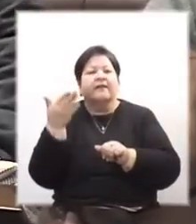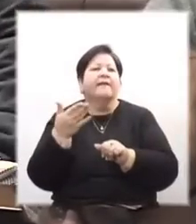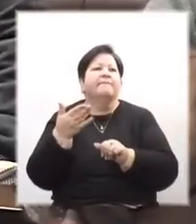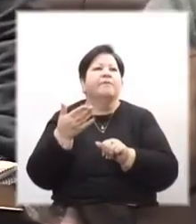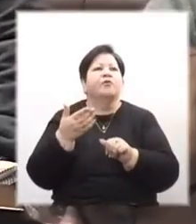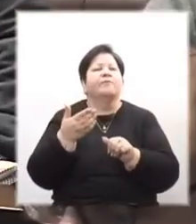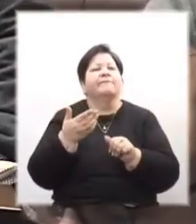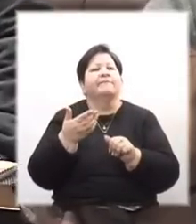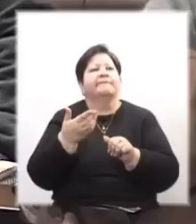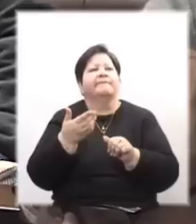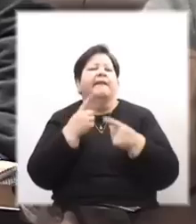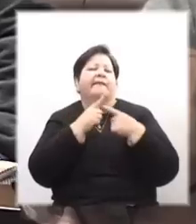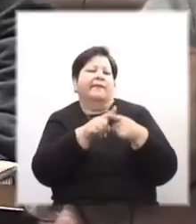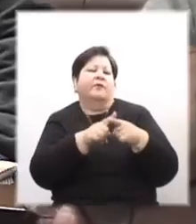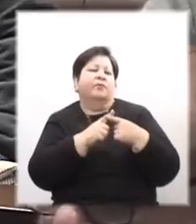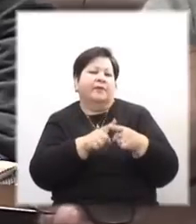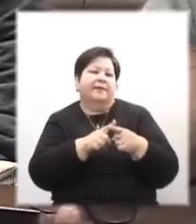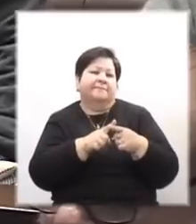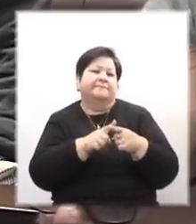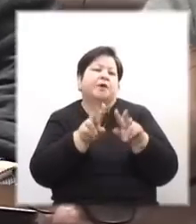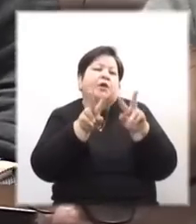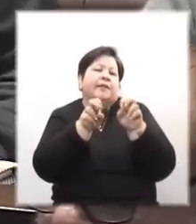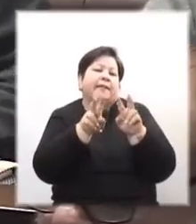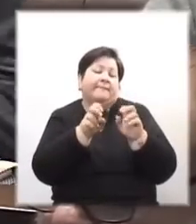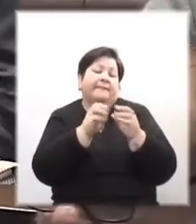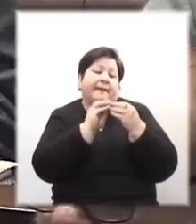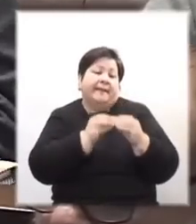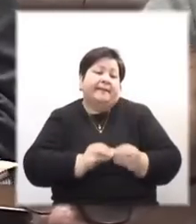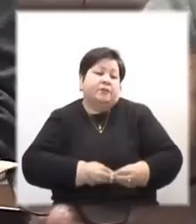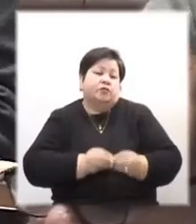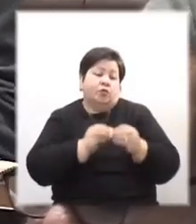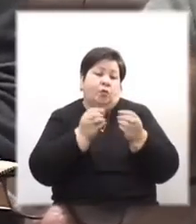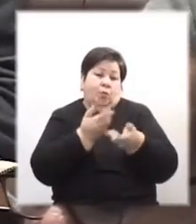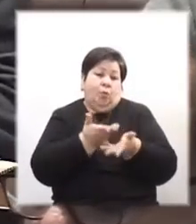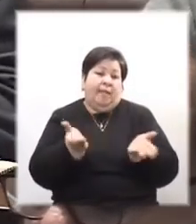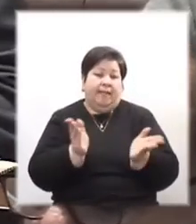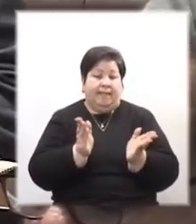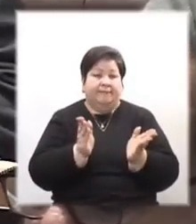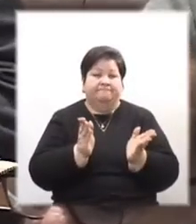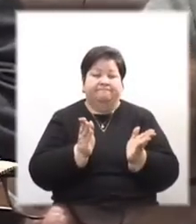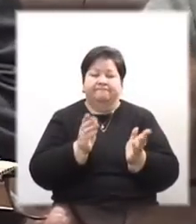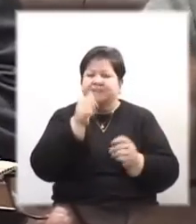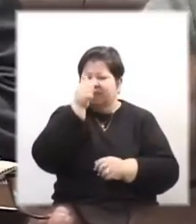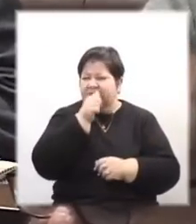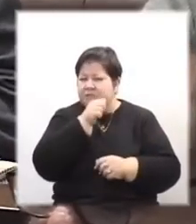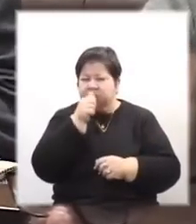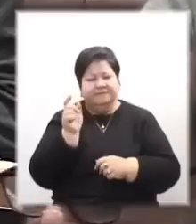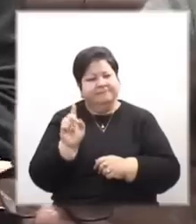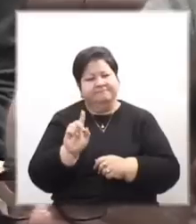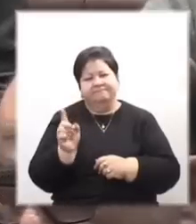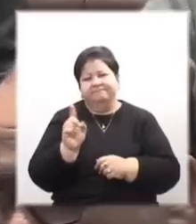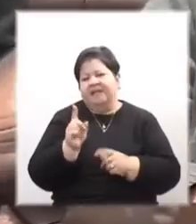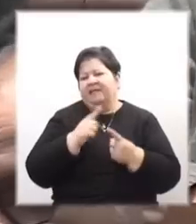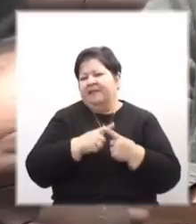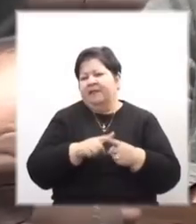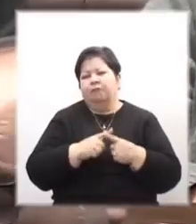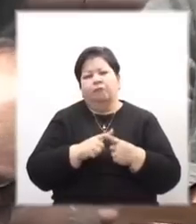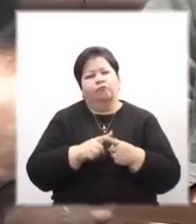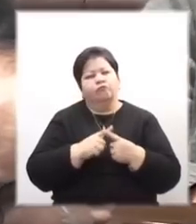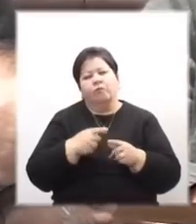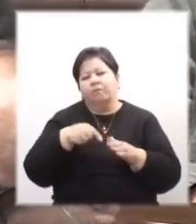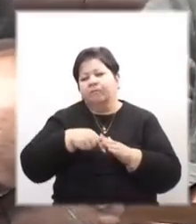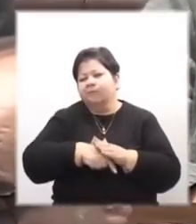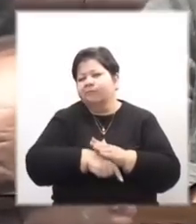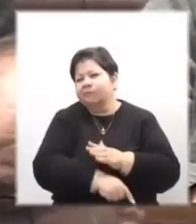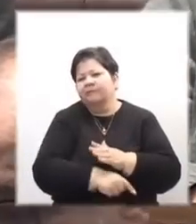una discusión en el marco de la rendición de cuentas que no resolvía la discusión de fondo con relación a los